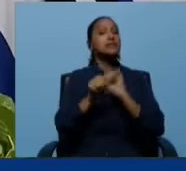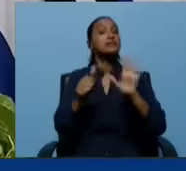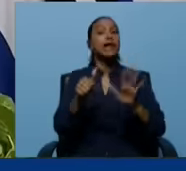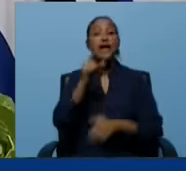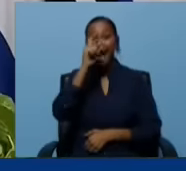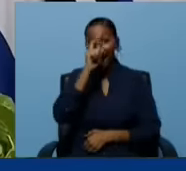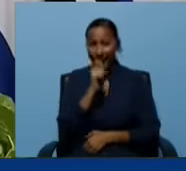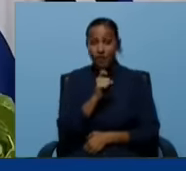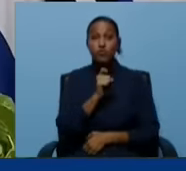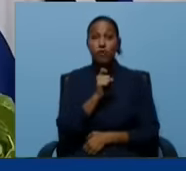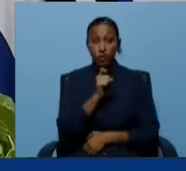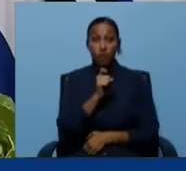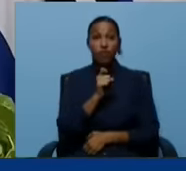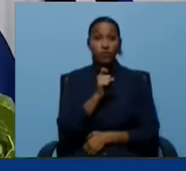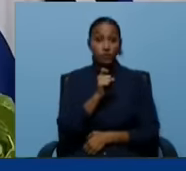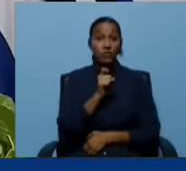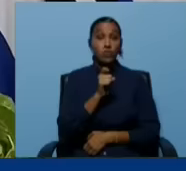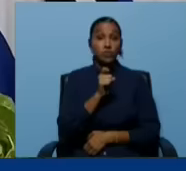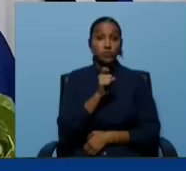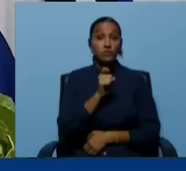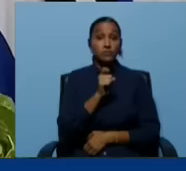no es político,